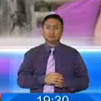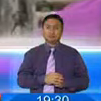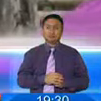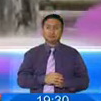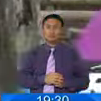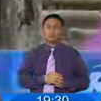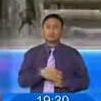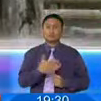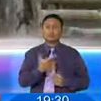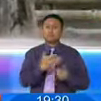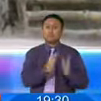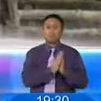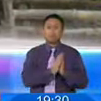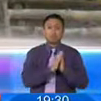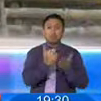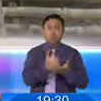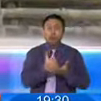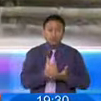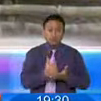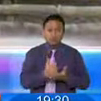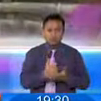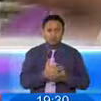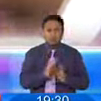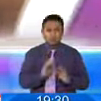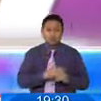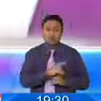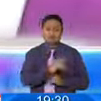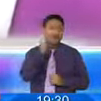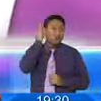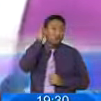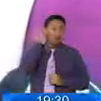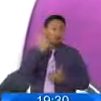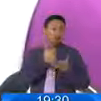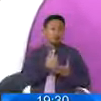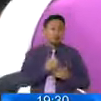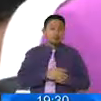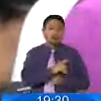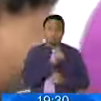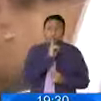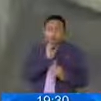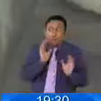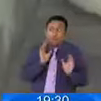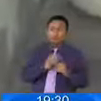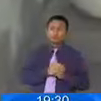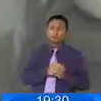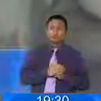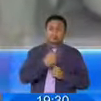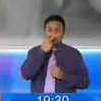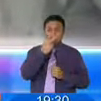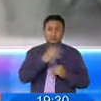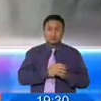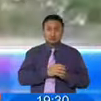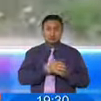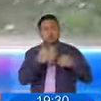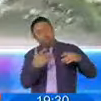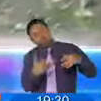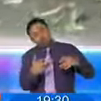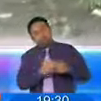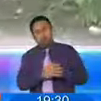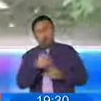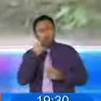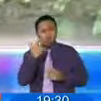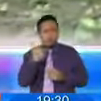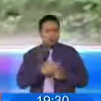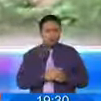pero más que podíamos pedir es ayuda por salvar la vida de ella. ¿Ella qué decía? No, nada. Al verla en el piso sangrando, el hombre